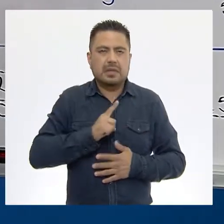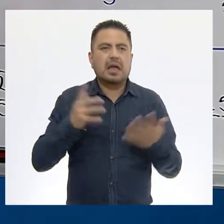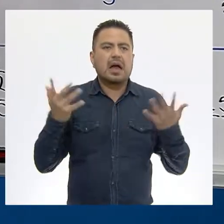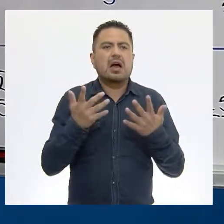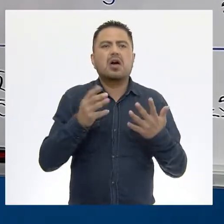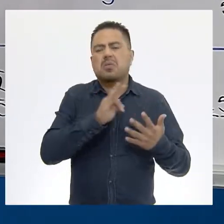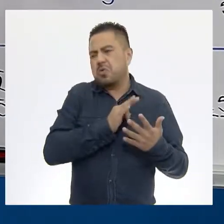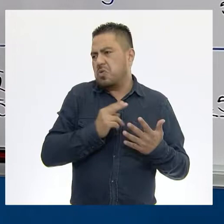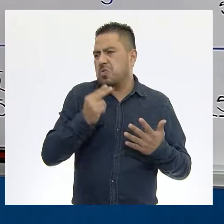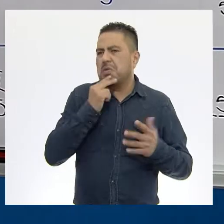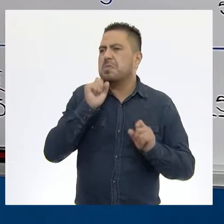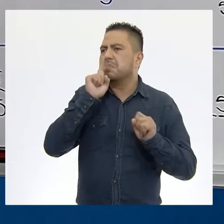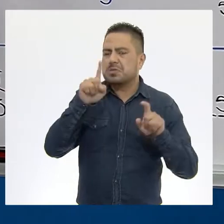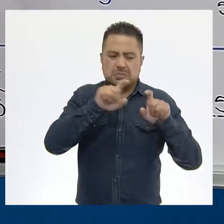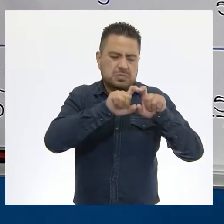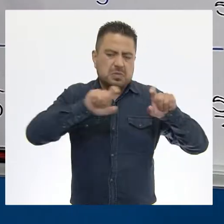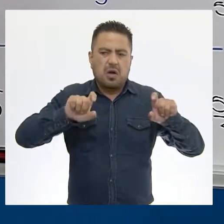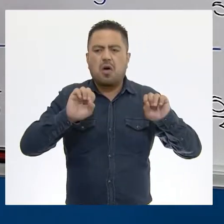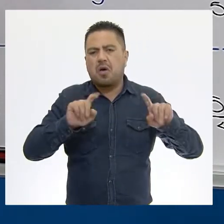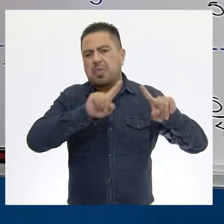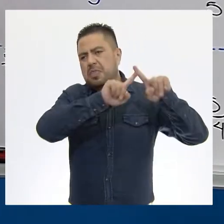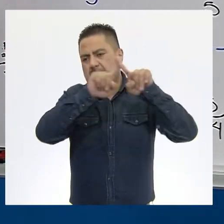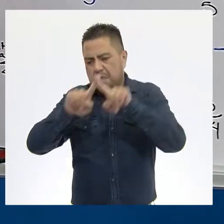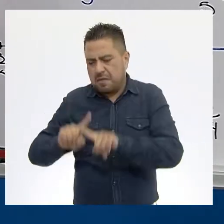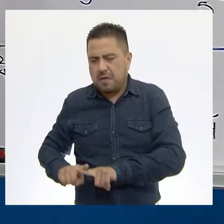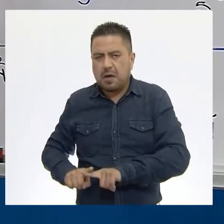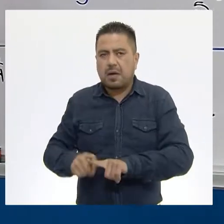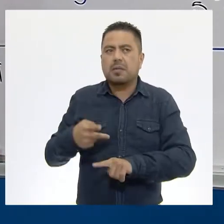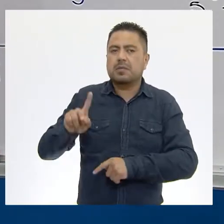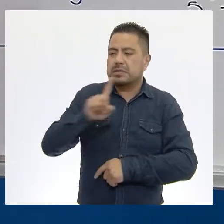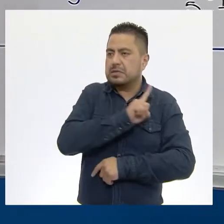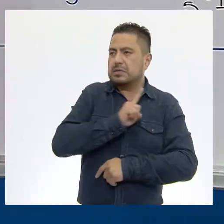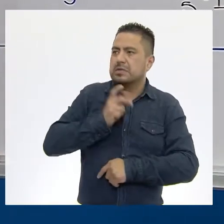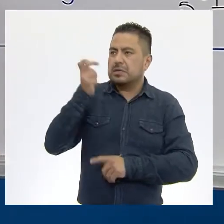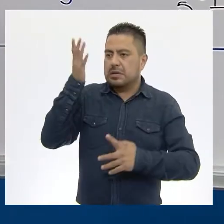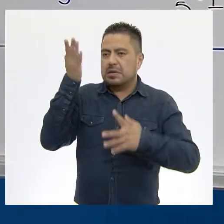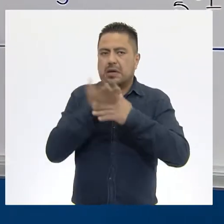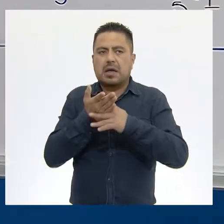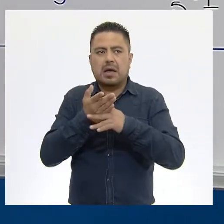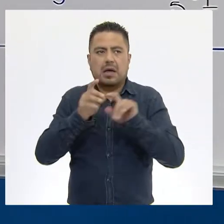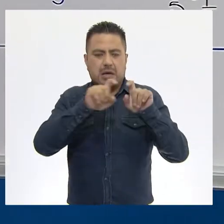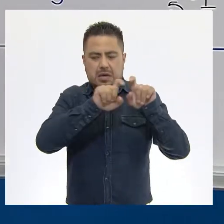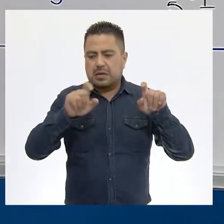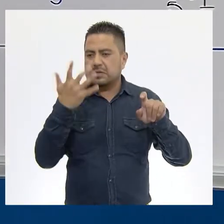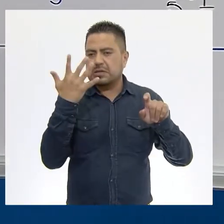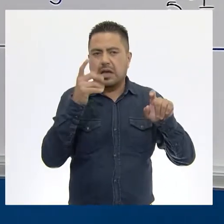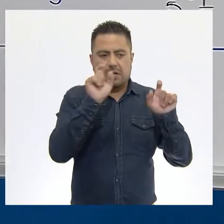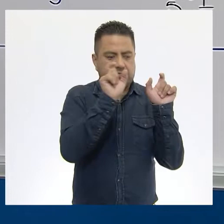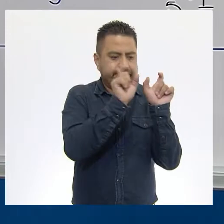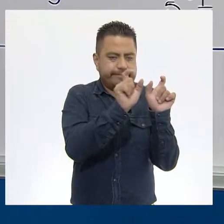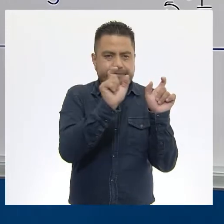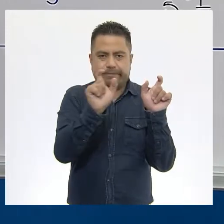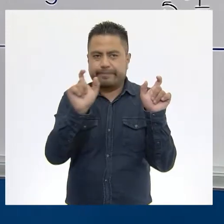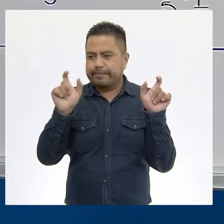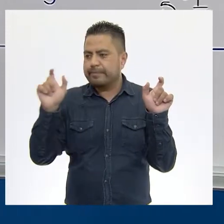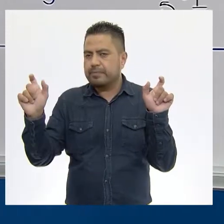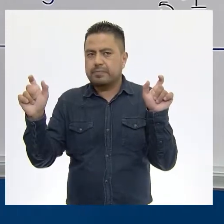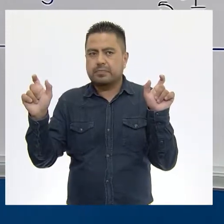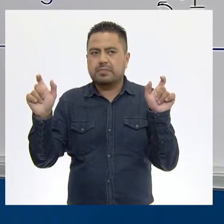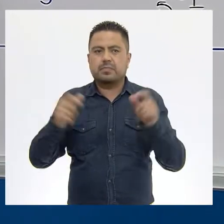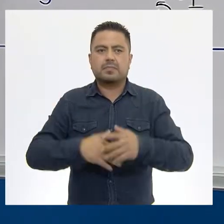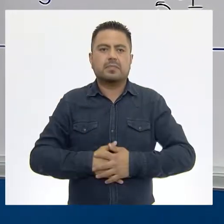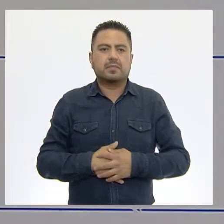podemos utilizar la misma recta o rectas diferentes, pero aquí tendremos que dividir nuestra recta en 5 partes.